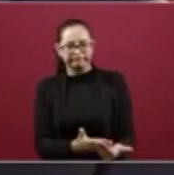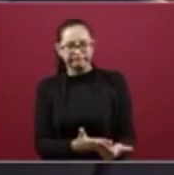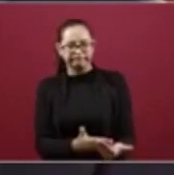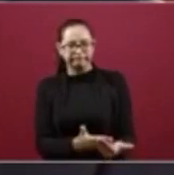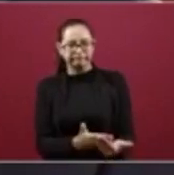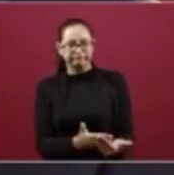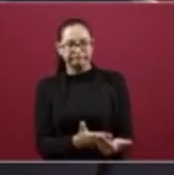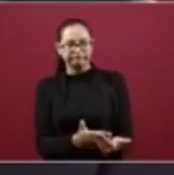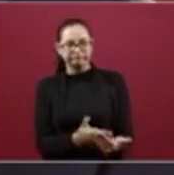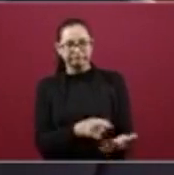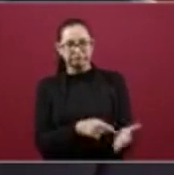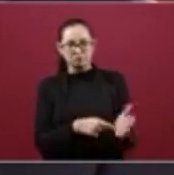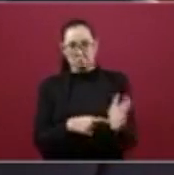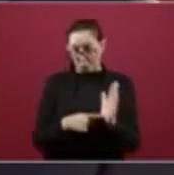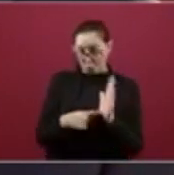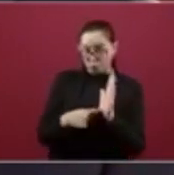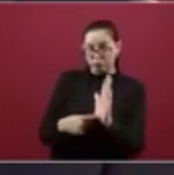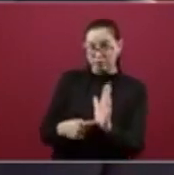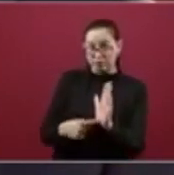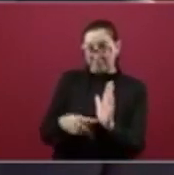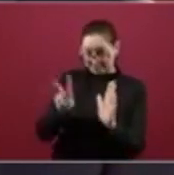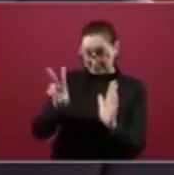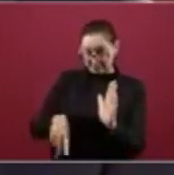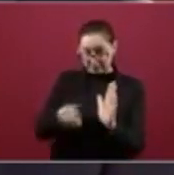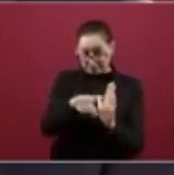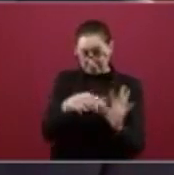no se ha podido probar,